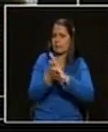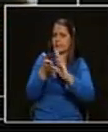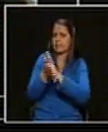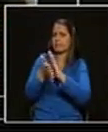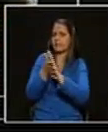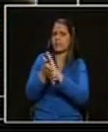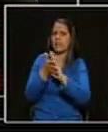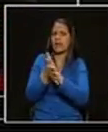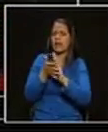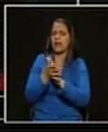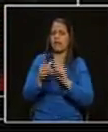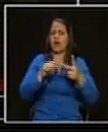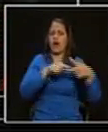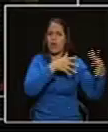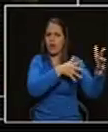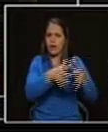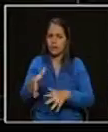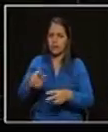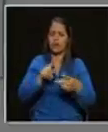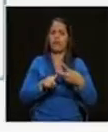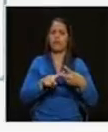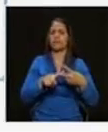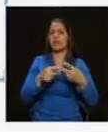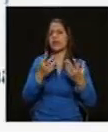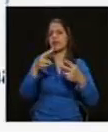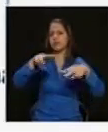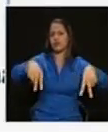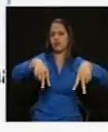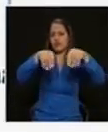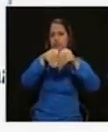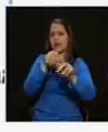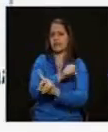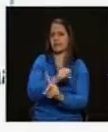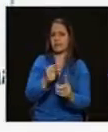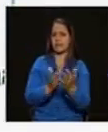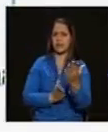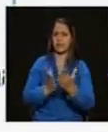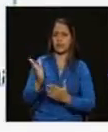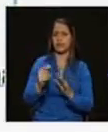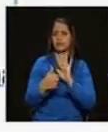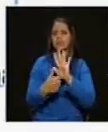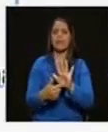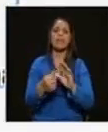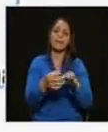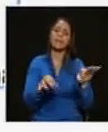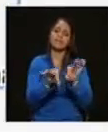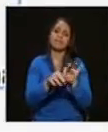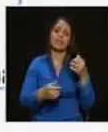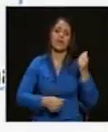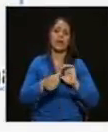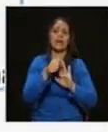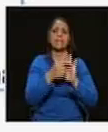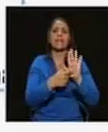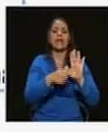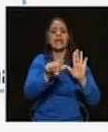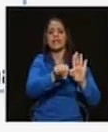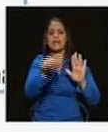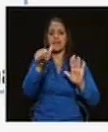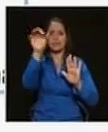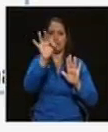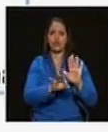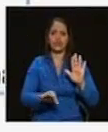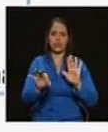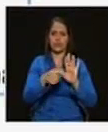informativo, educativo y temas de servicio social, teniendo en cuenta que debemos también cumplir con una normativa del 10% de nuestra